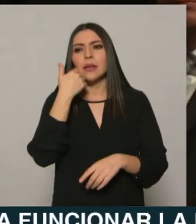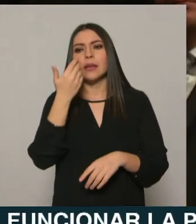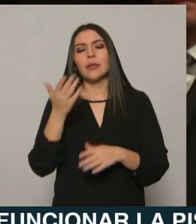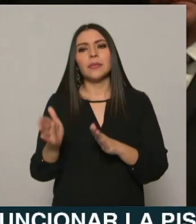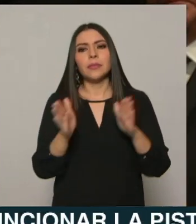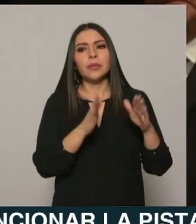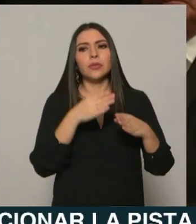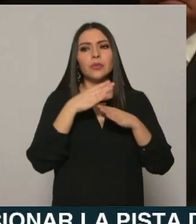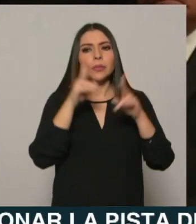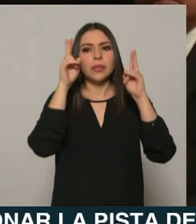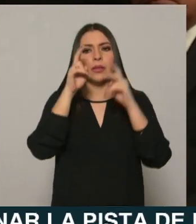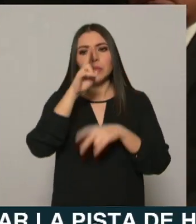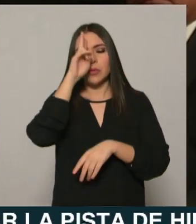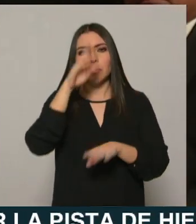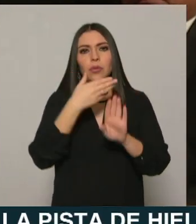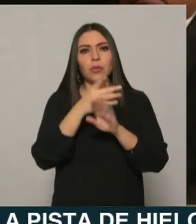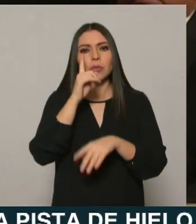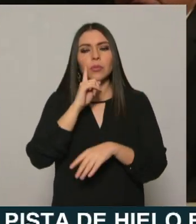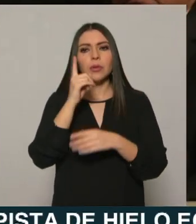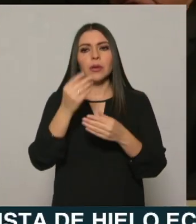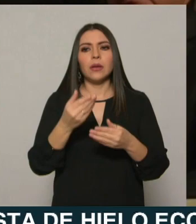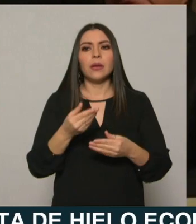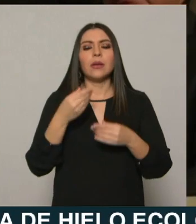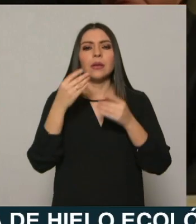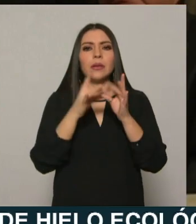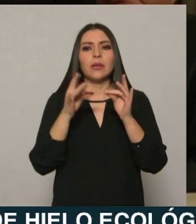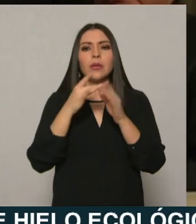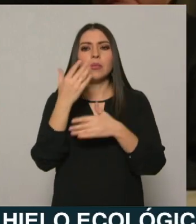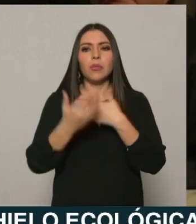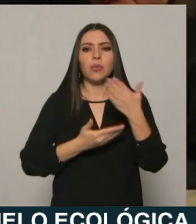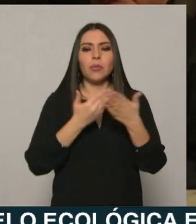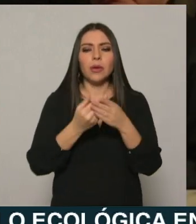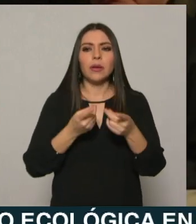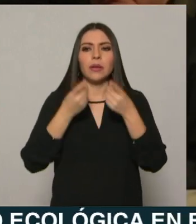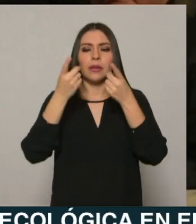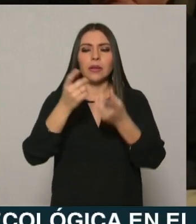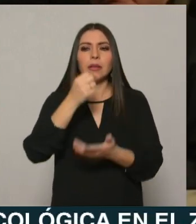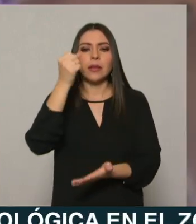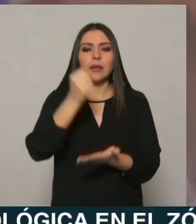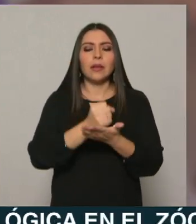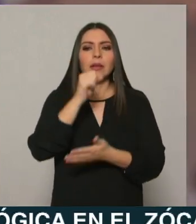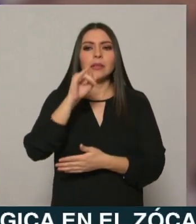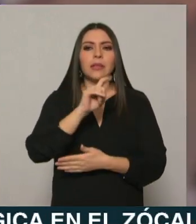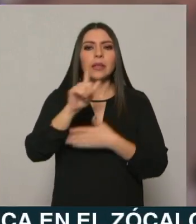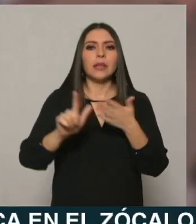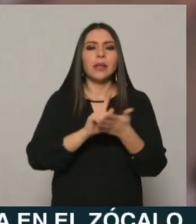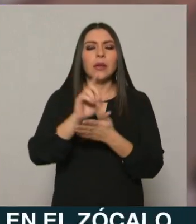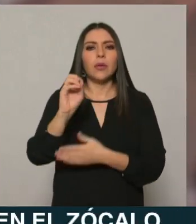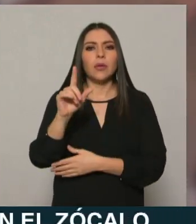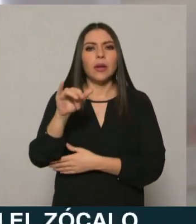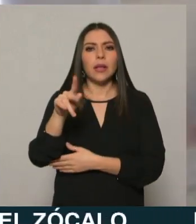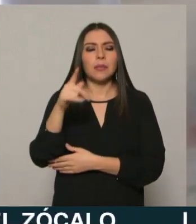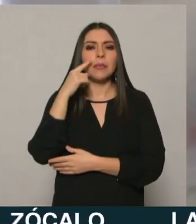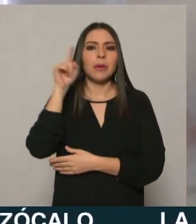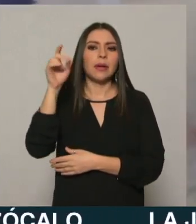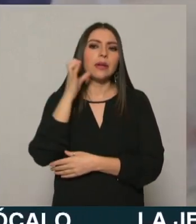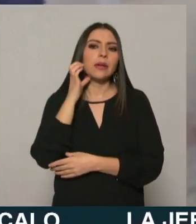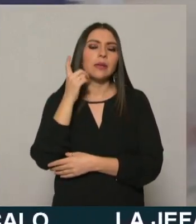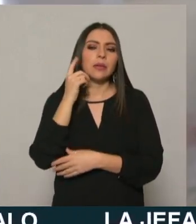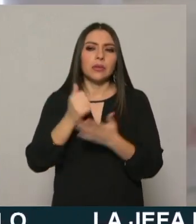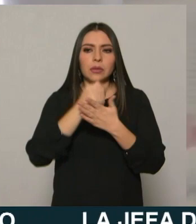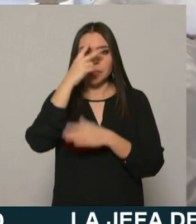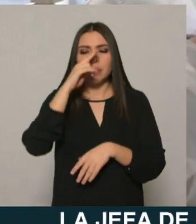mujeres, destacó la iniciativa que envió al Congreso local y que ya fue aprobada como Ley Olimpia, así como la del Banco de ADN para